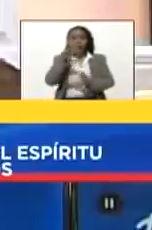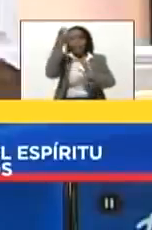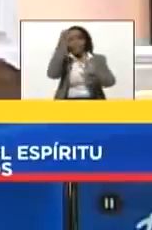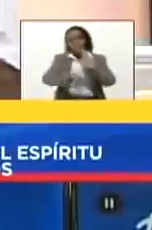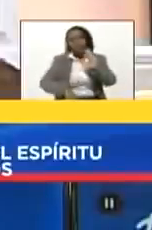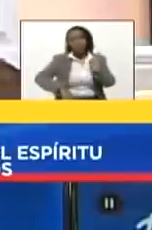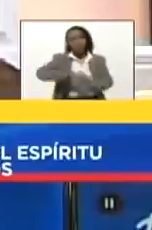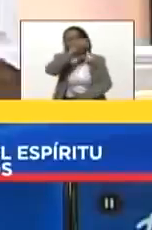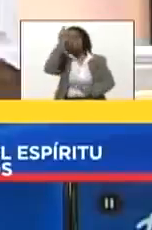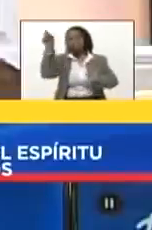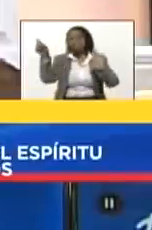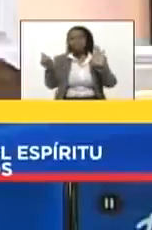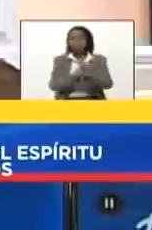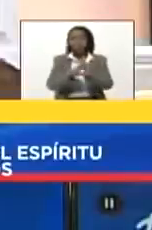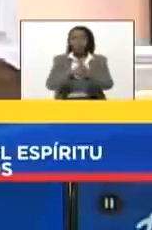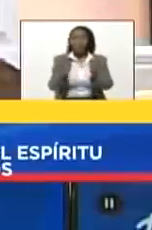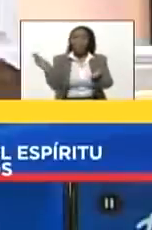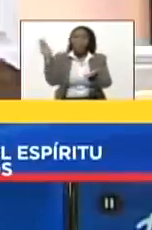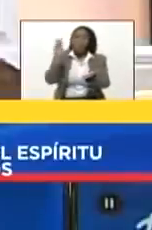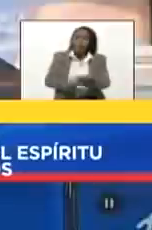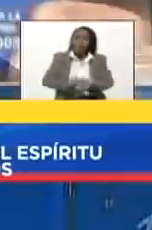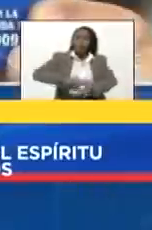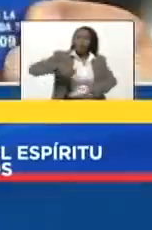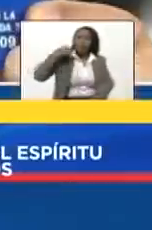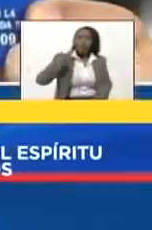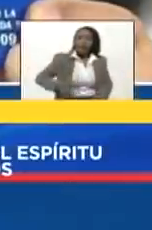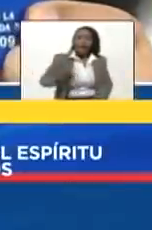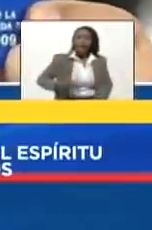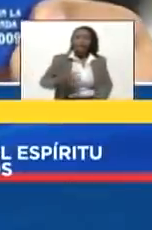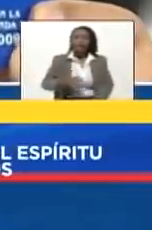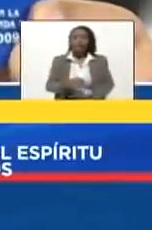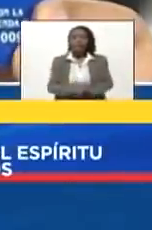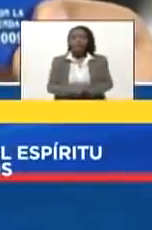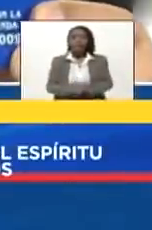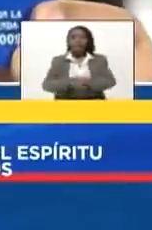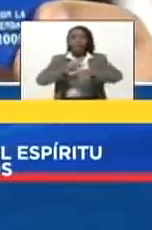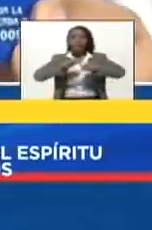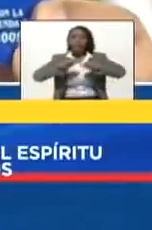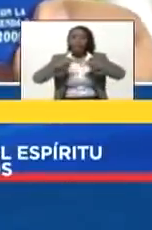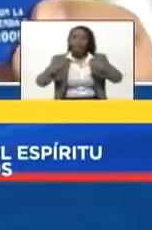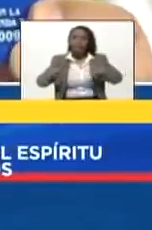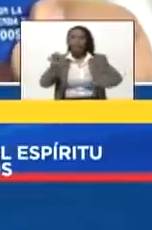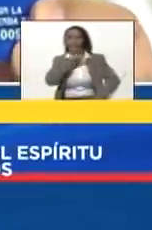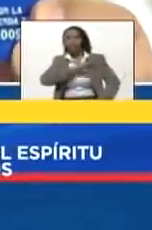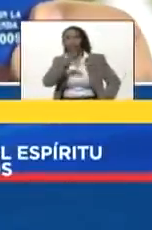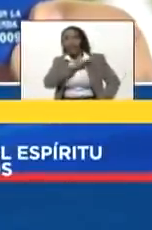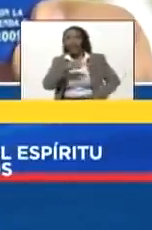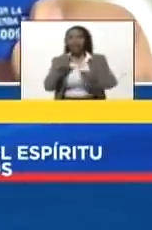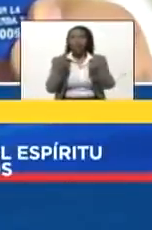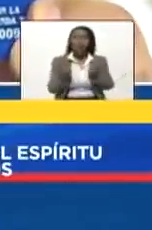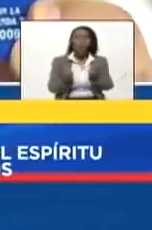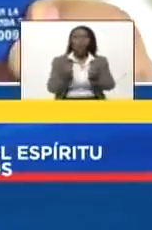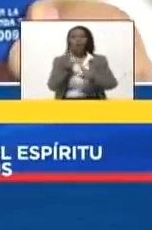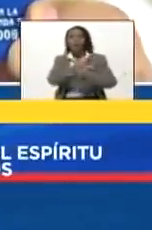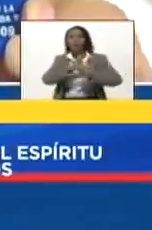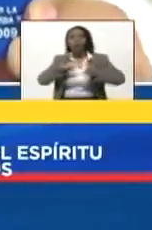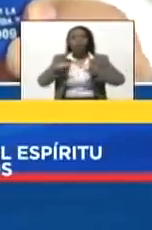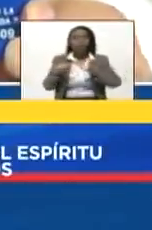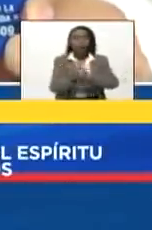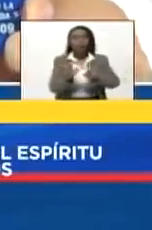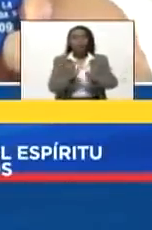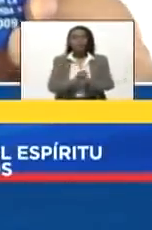capítulo completo para establecer los derechos territoriales, sociales, económicos,